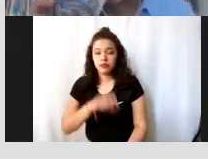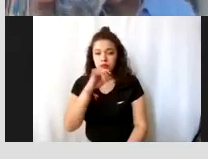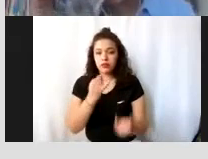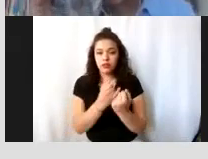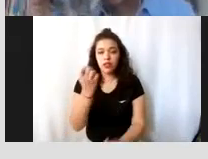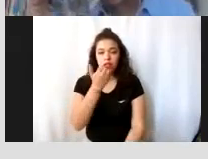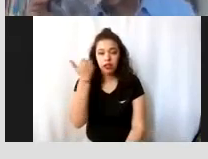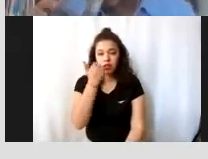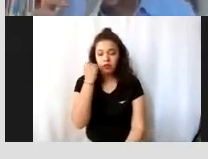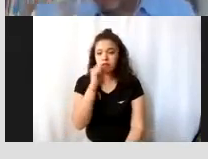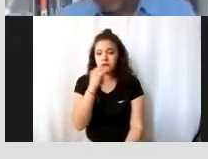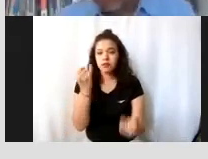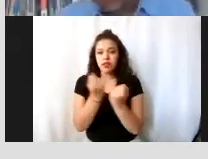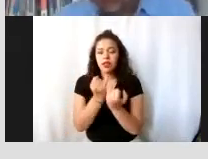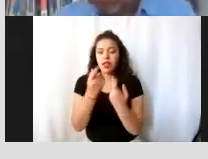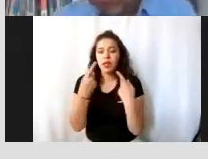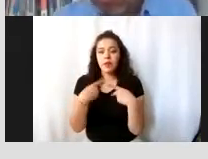personal.